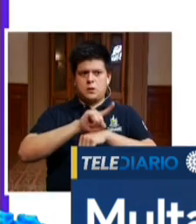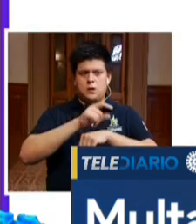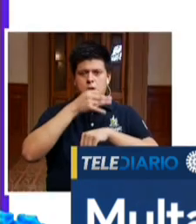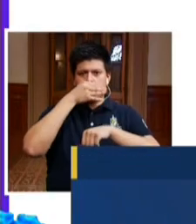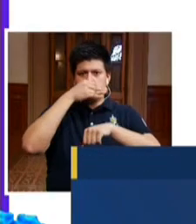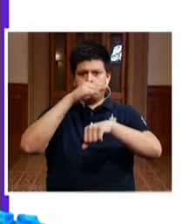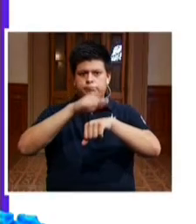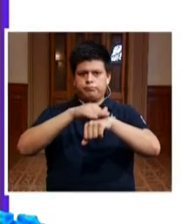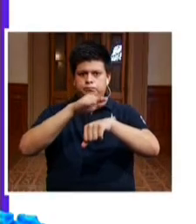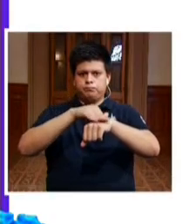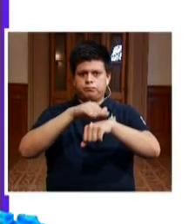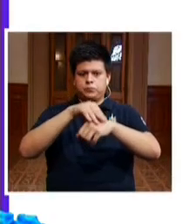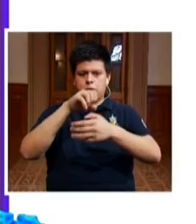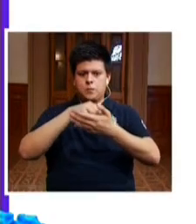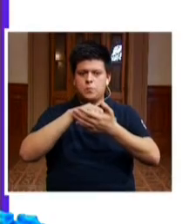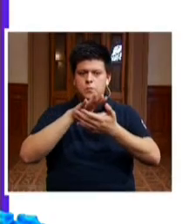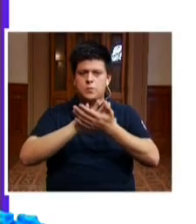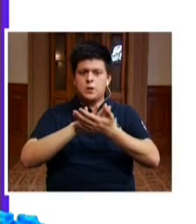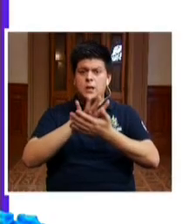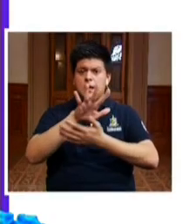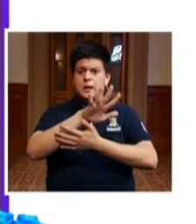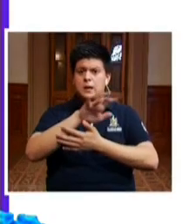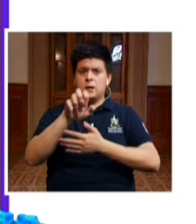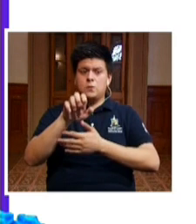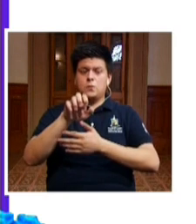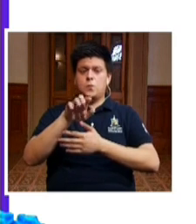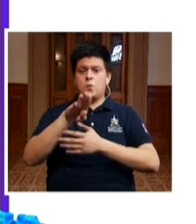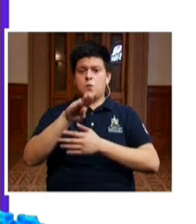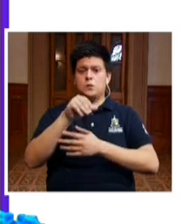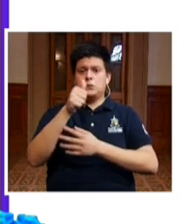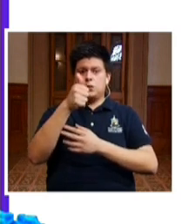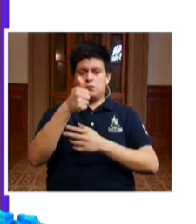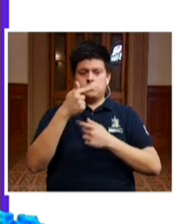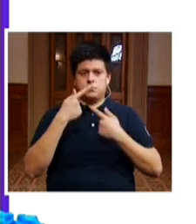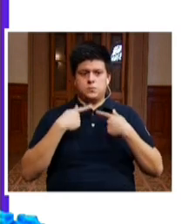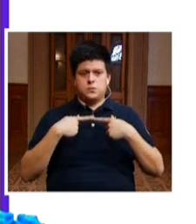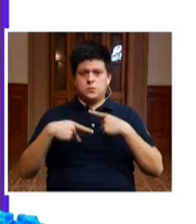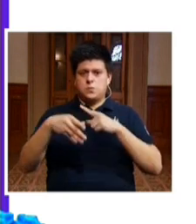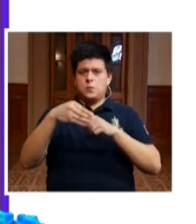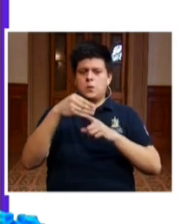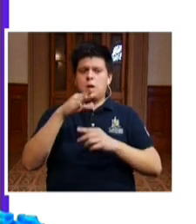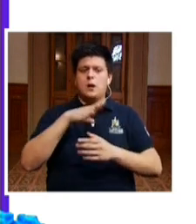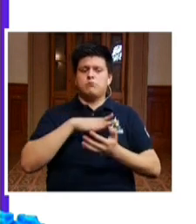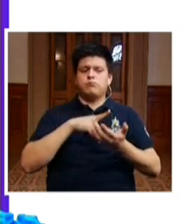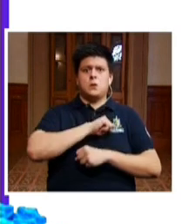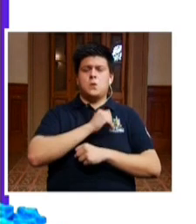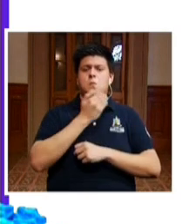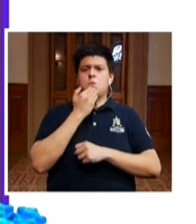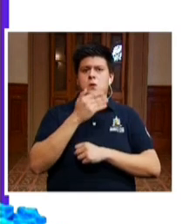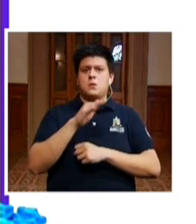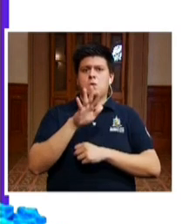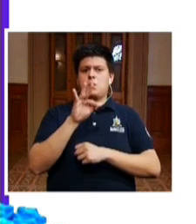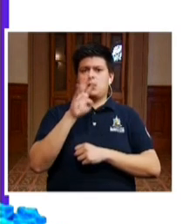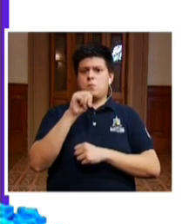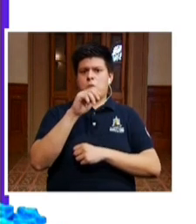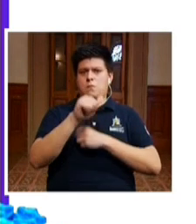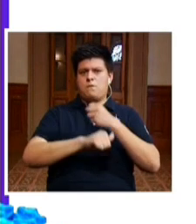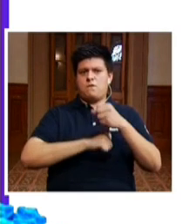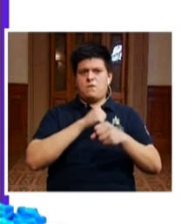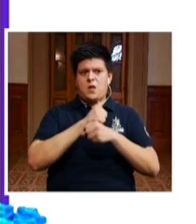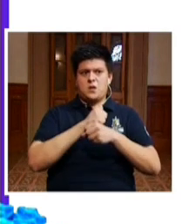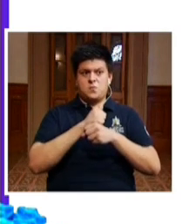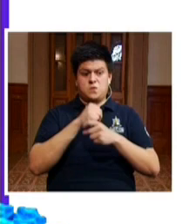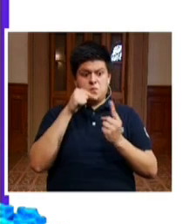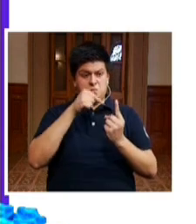de prensa, donde informó que se sumaron 596 contagios de COVID-19 y 34 defunciones, con lo que ya son en